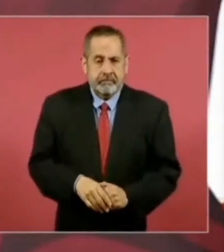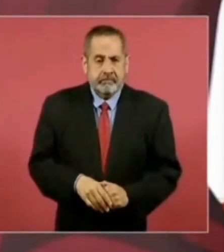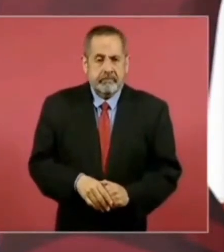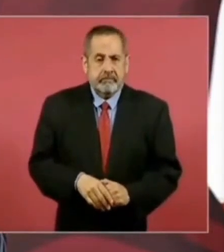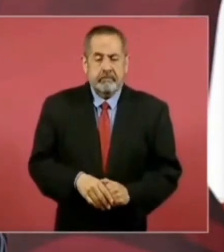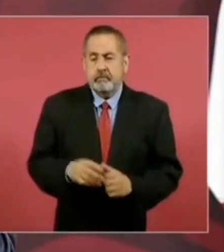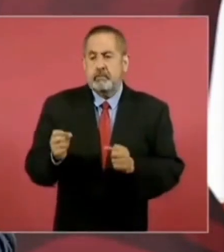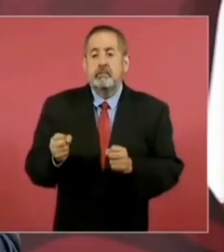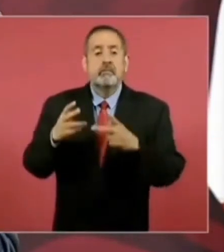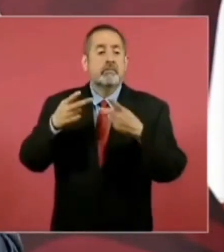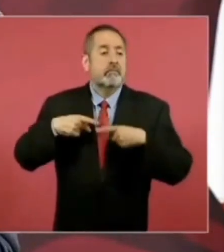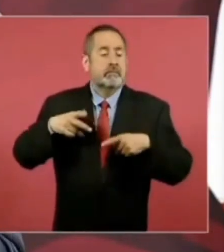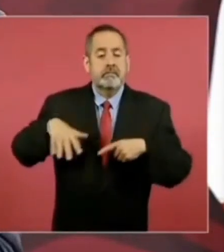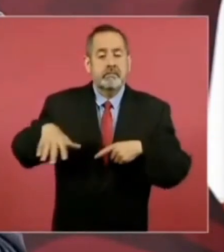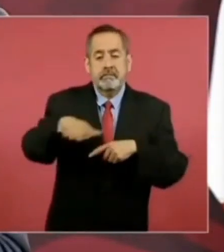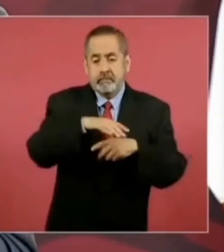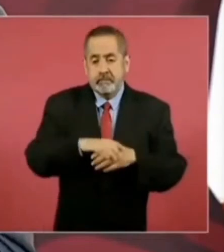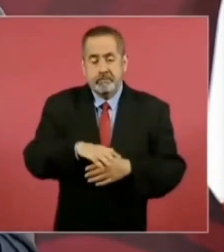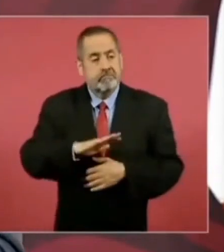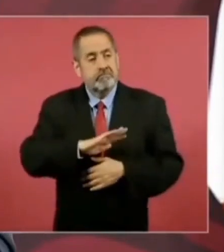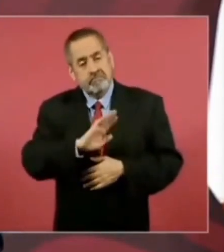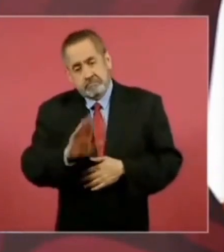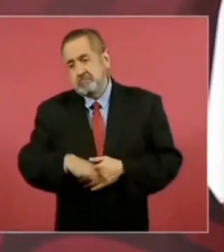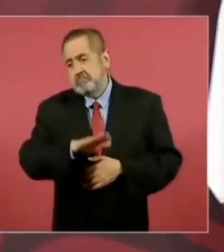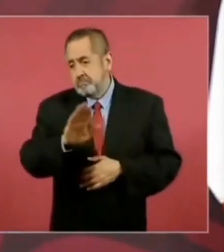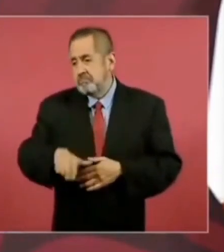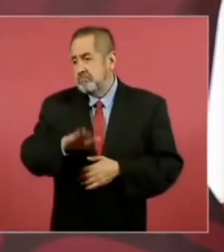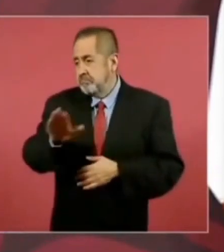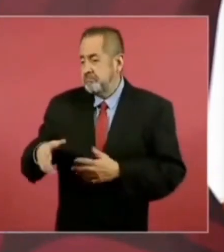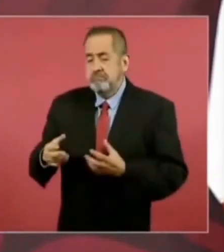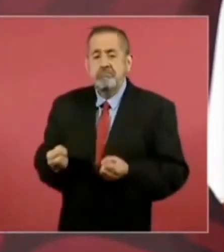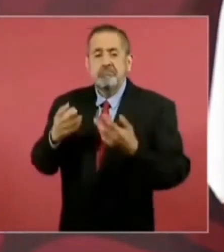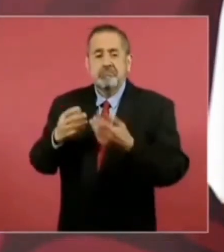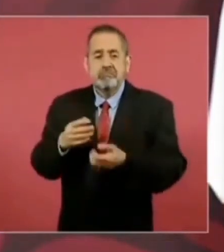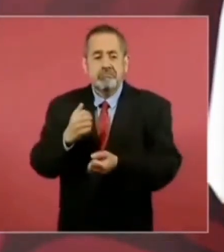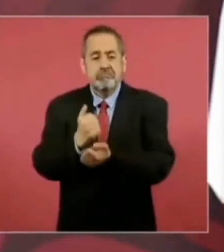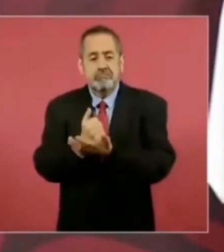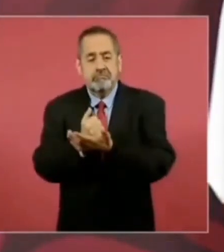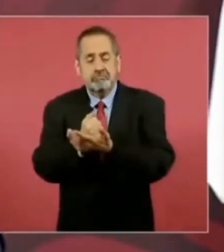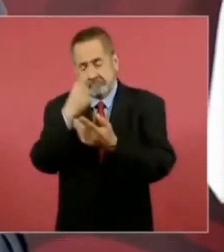¿Cuántos pierden la vida en México por sobredosis?